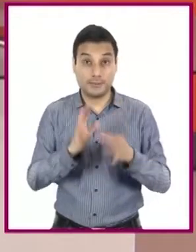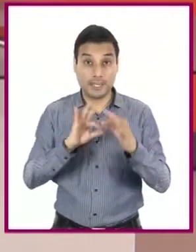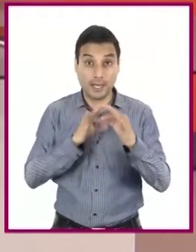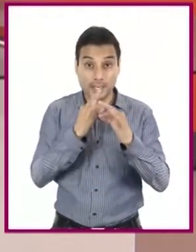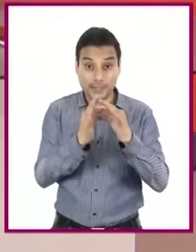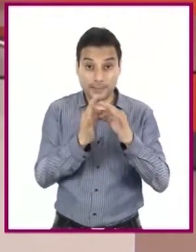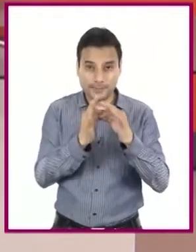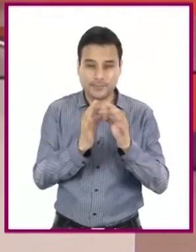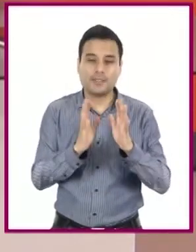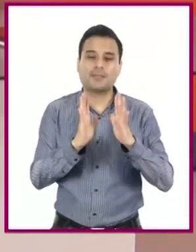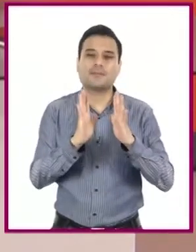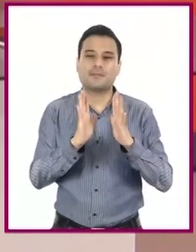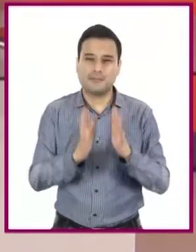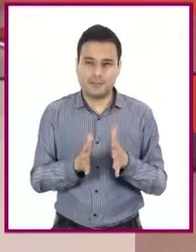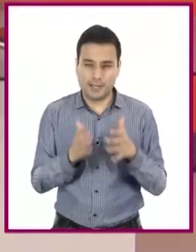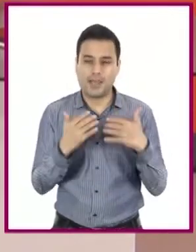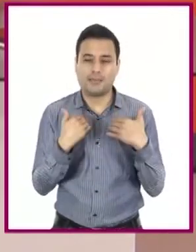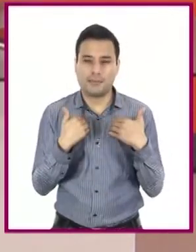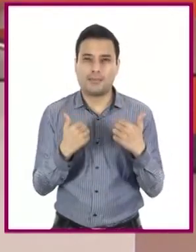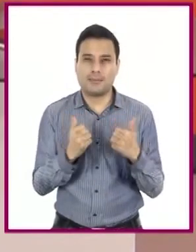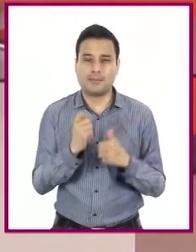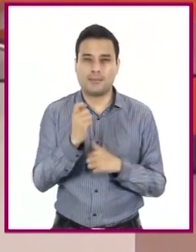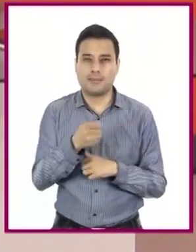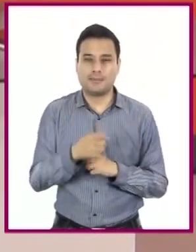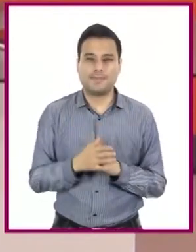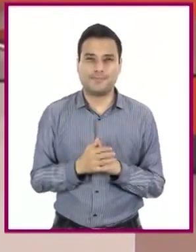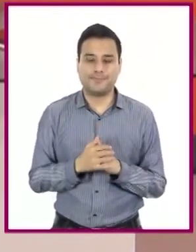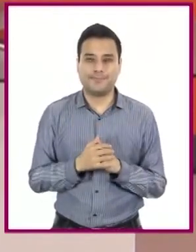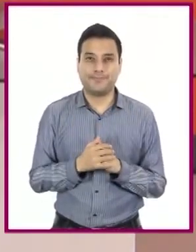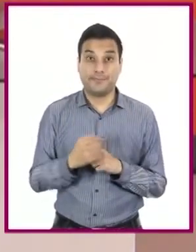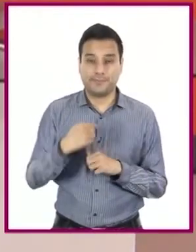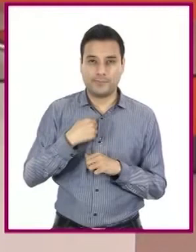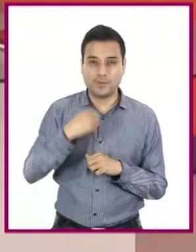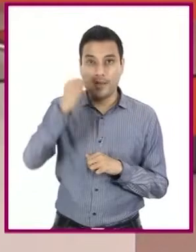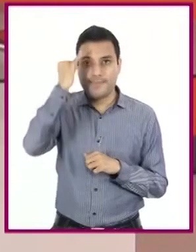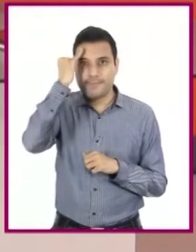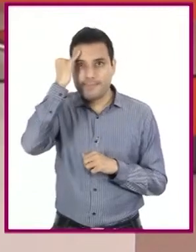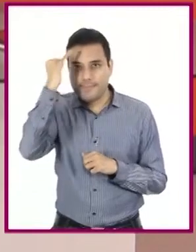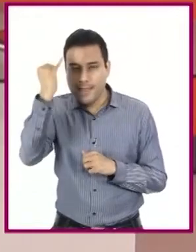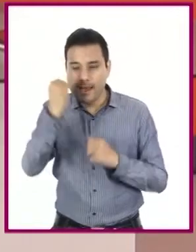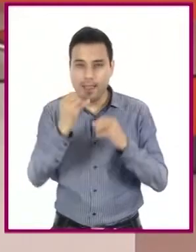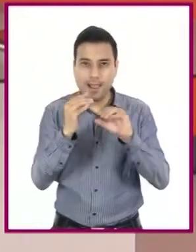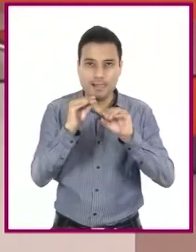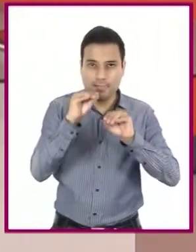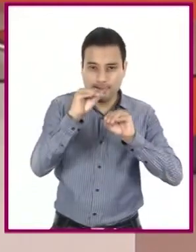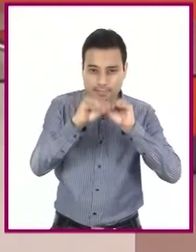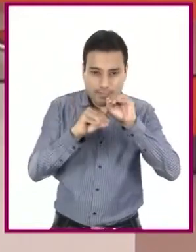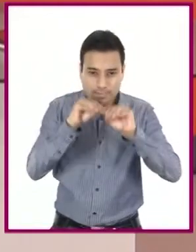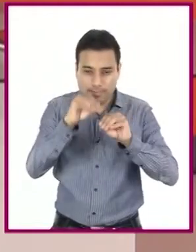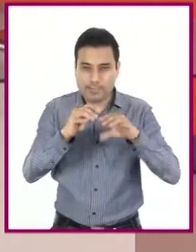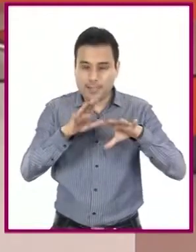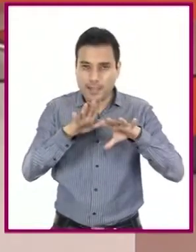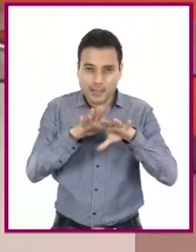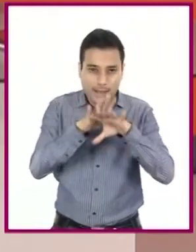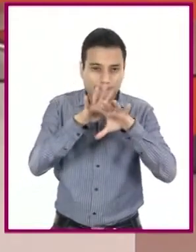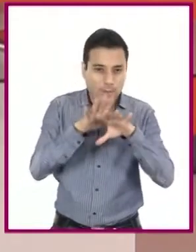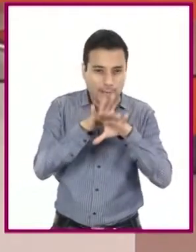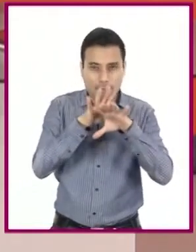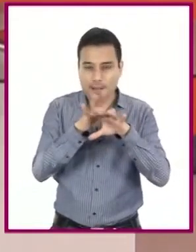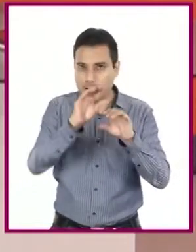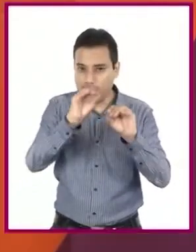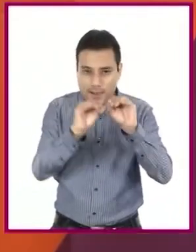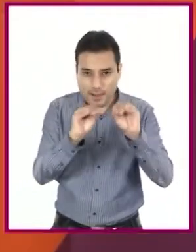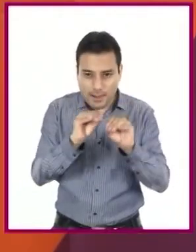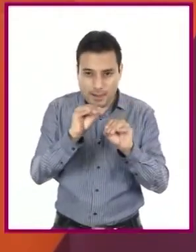Creo que ya entendí. Con nuestra imaginación vamos a revalorar y